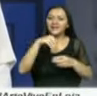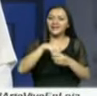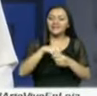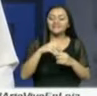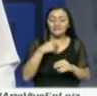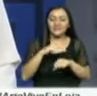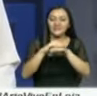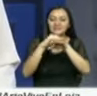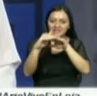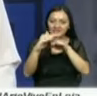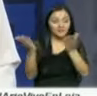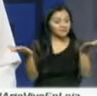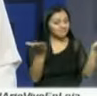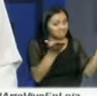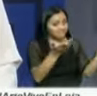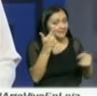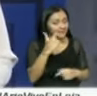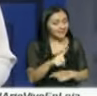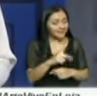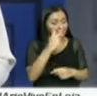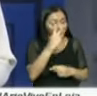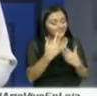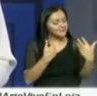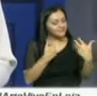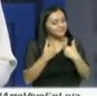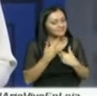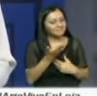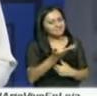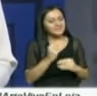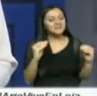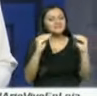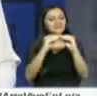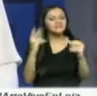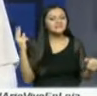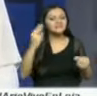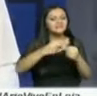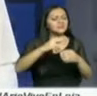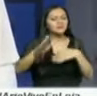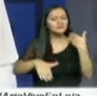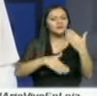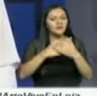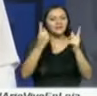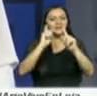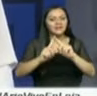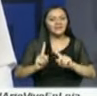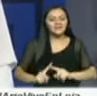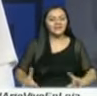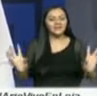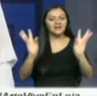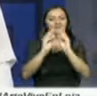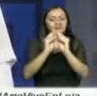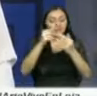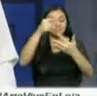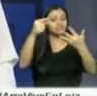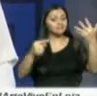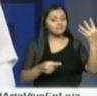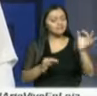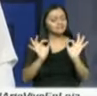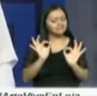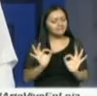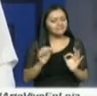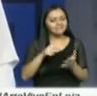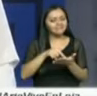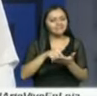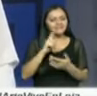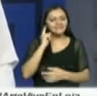está usted cordialmente invitado a visitar Loja y a participar de los diferentes eventos que se cumplen durante